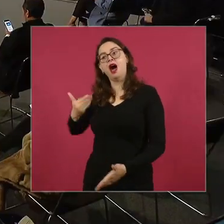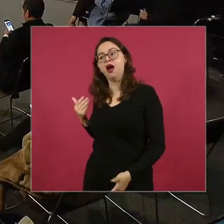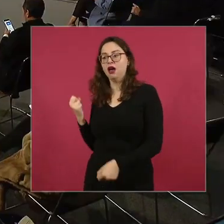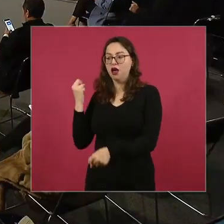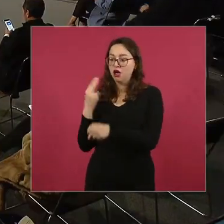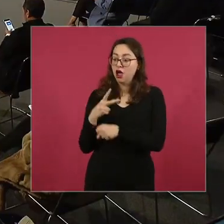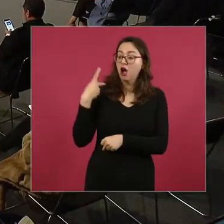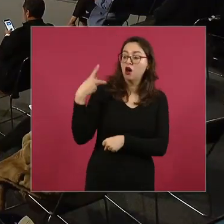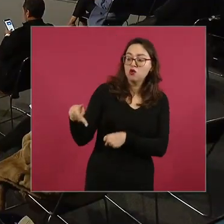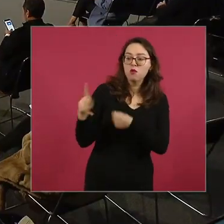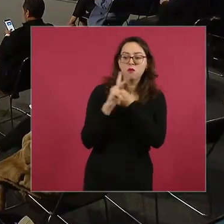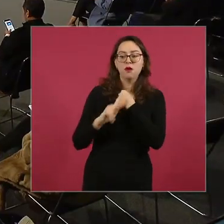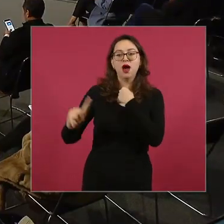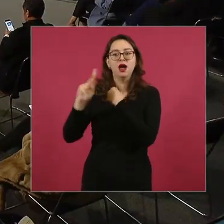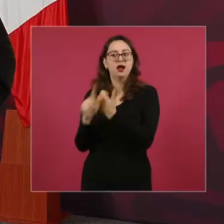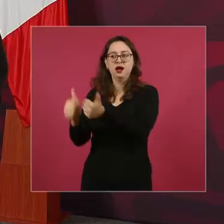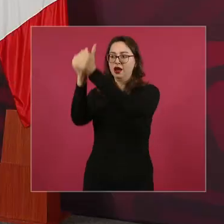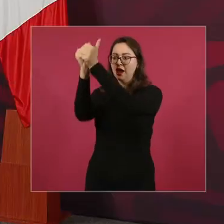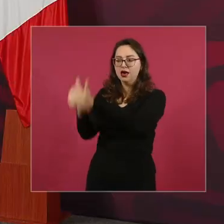Y hemos estado insistiendo